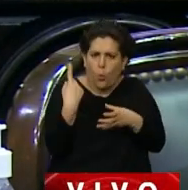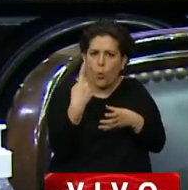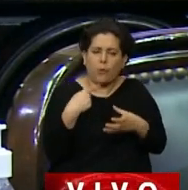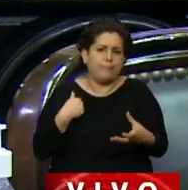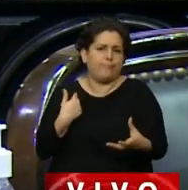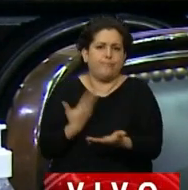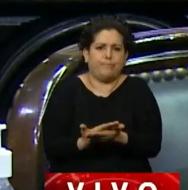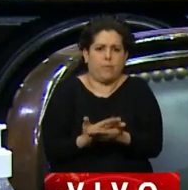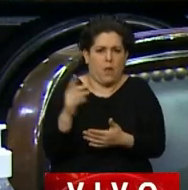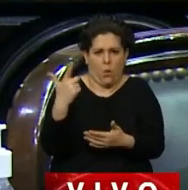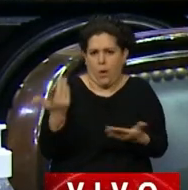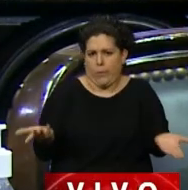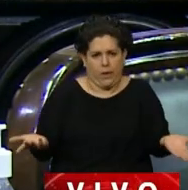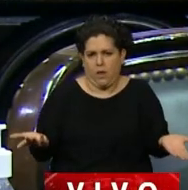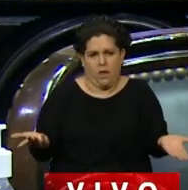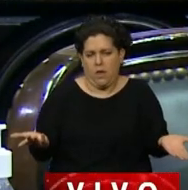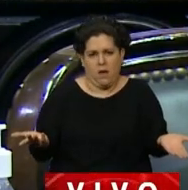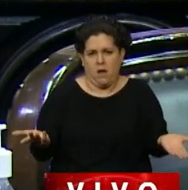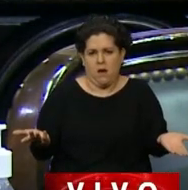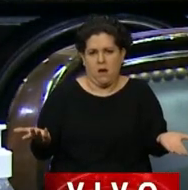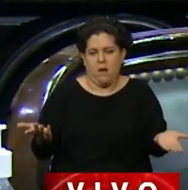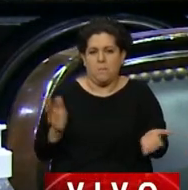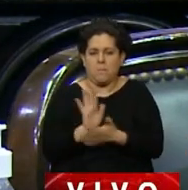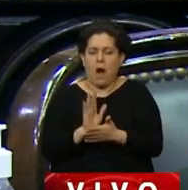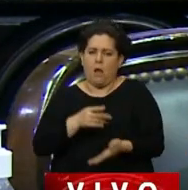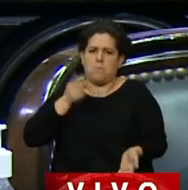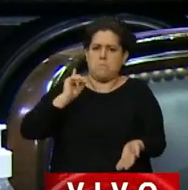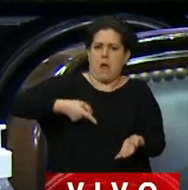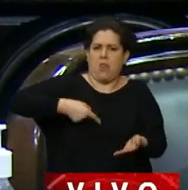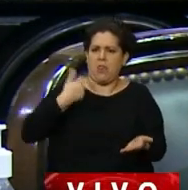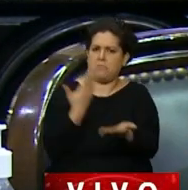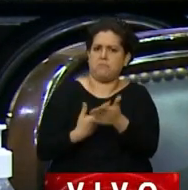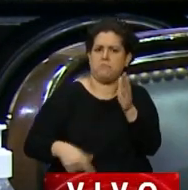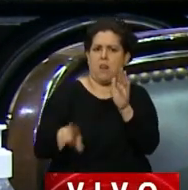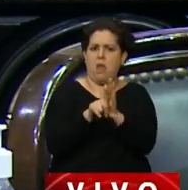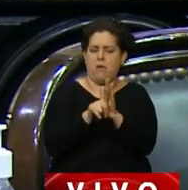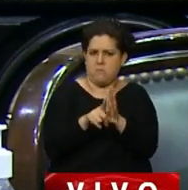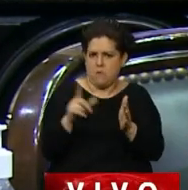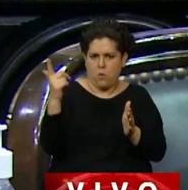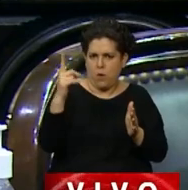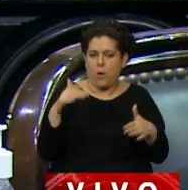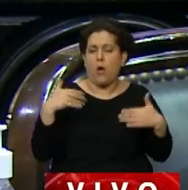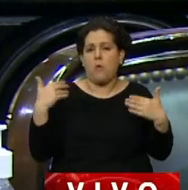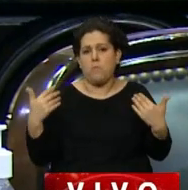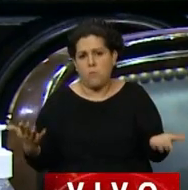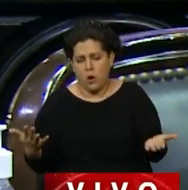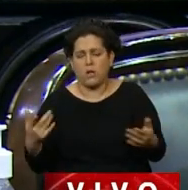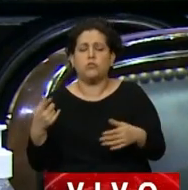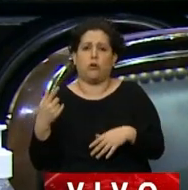pueda imponer una mayoría para imponer esta ley. Y así es que, con